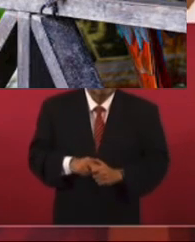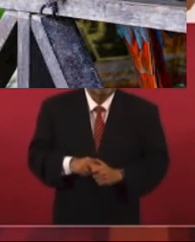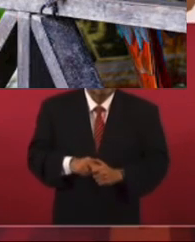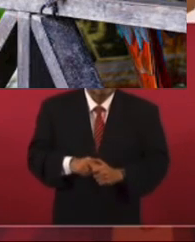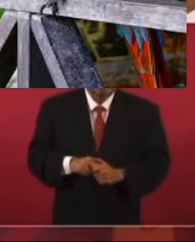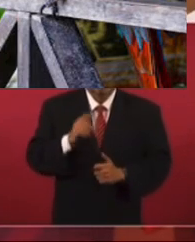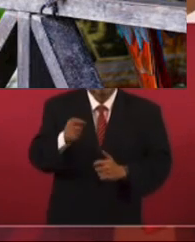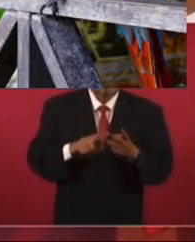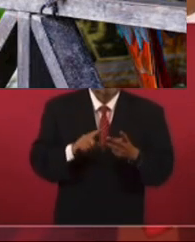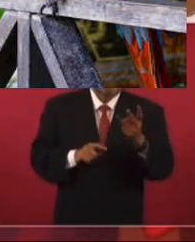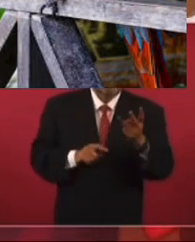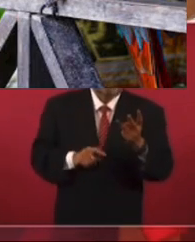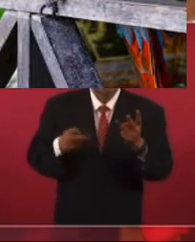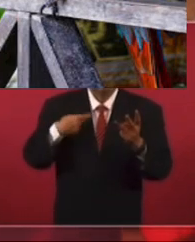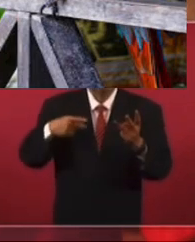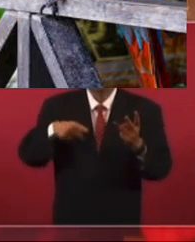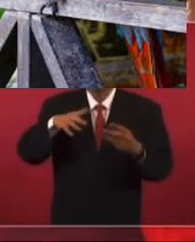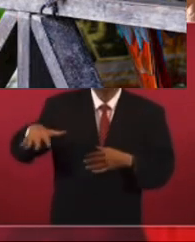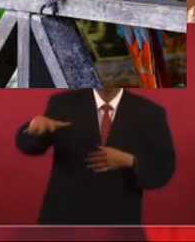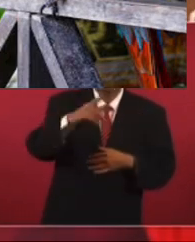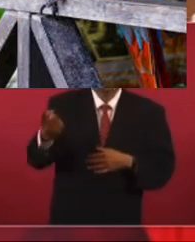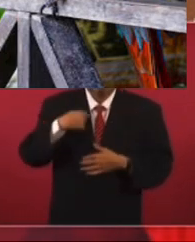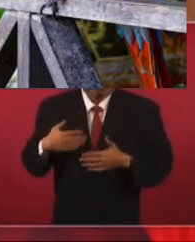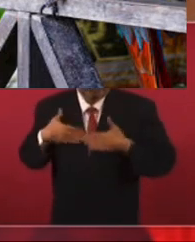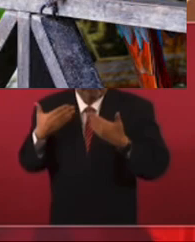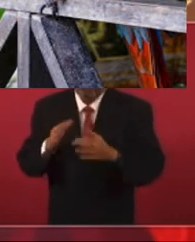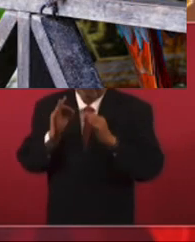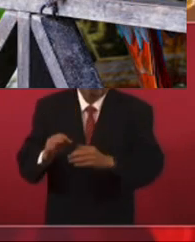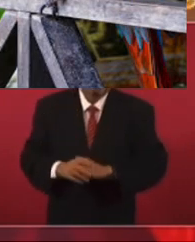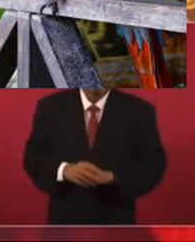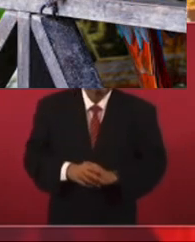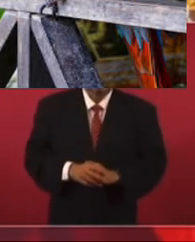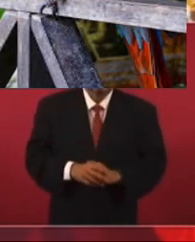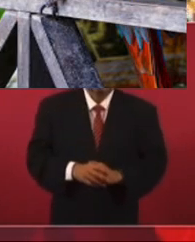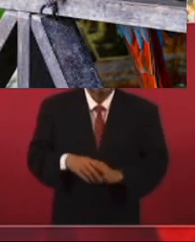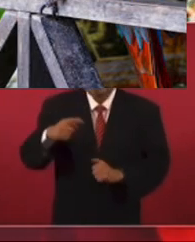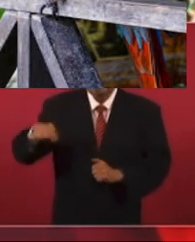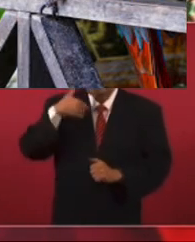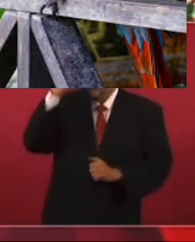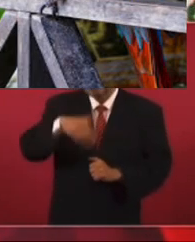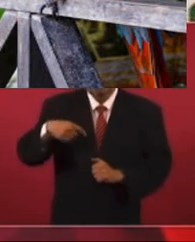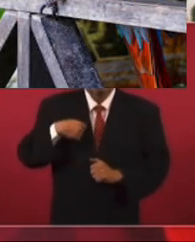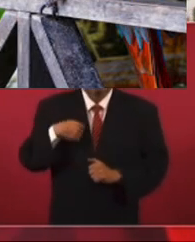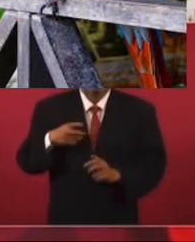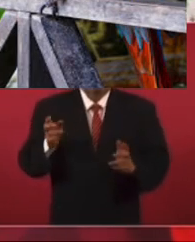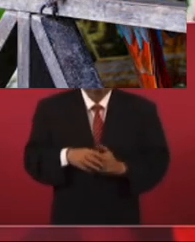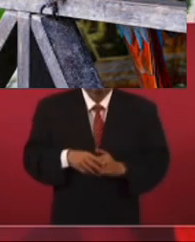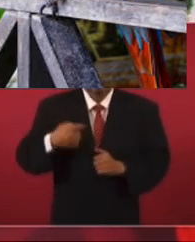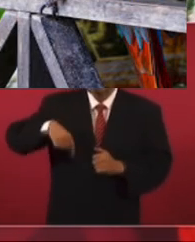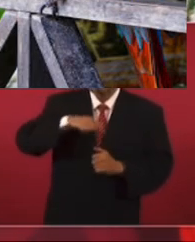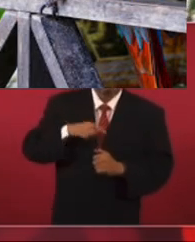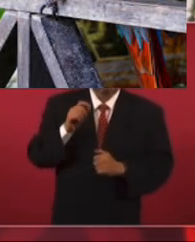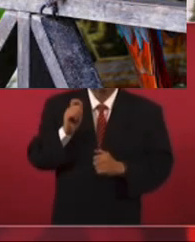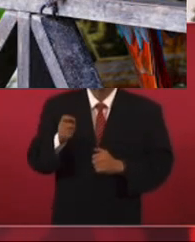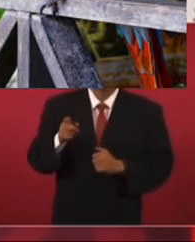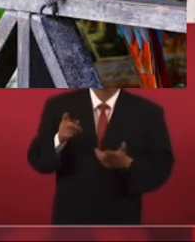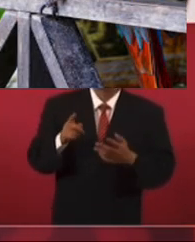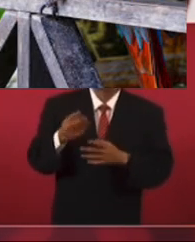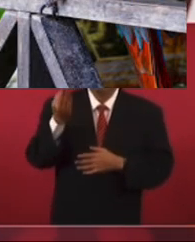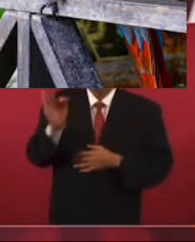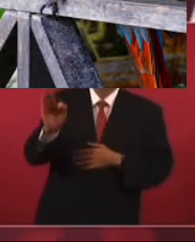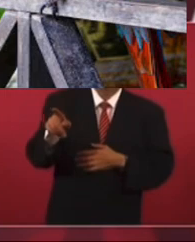Ese discurso de la gente, la prensa conservadora, los fifís, la mafia del poder nunca y todas esas frases estúpidas